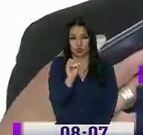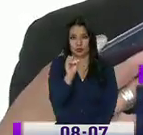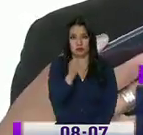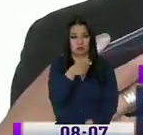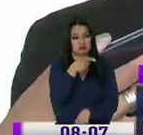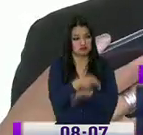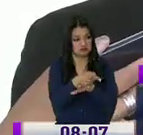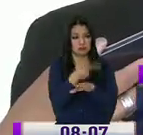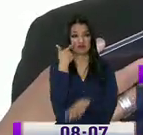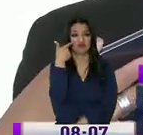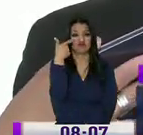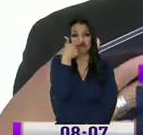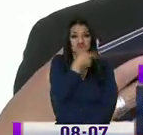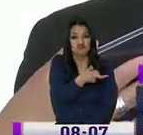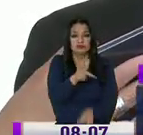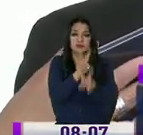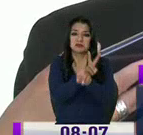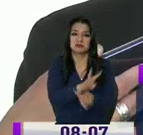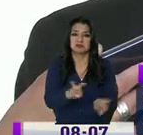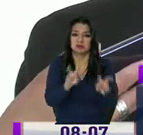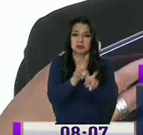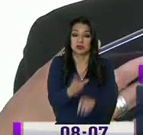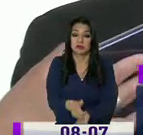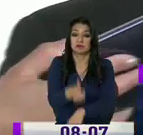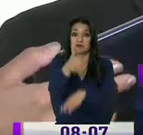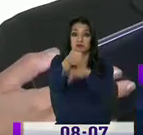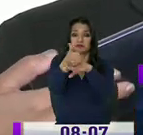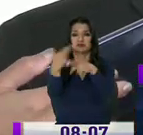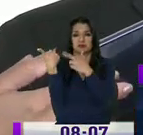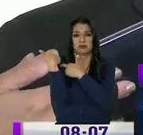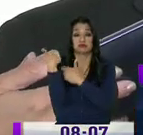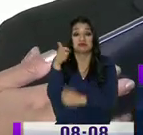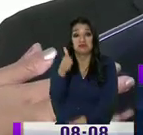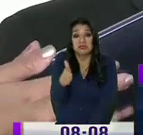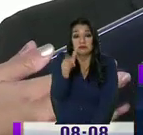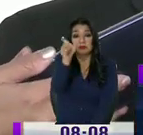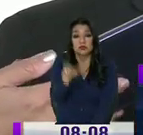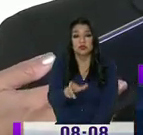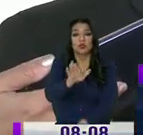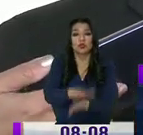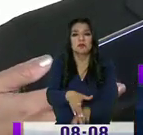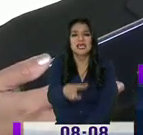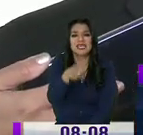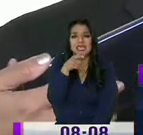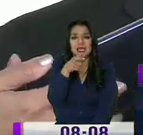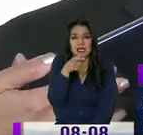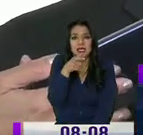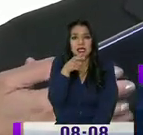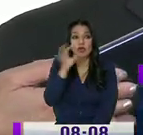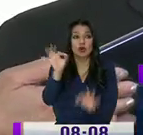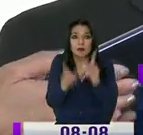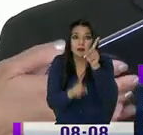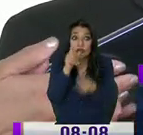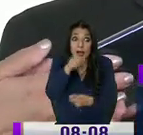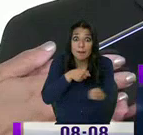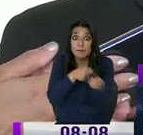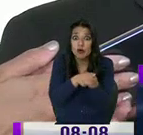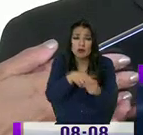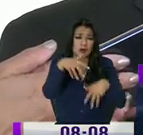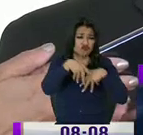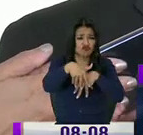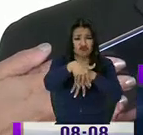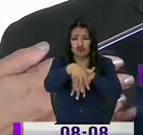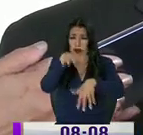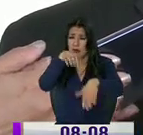través de Fiscalía y de las autoridades competentes quiénes son los autores y cómplices que fueron los